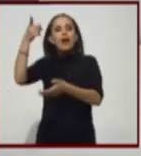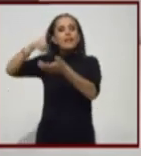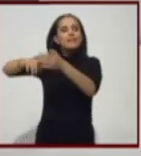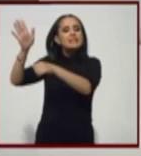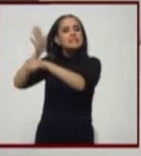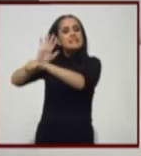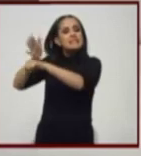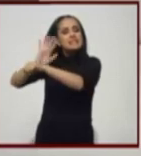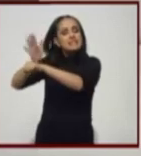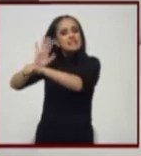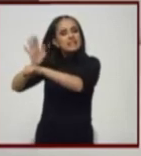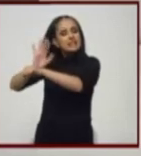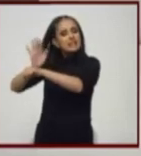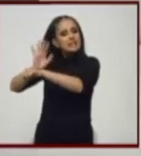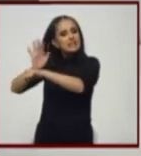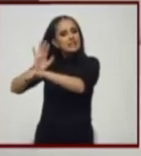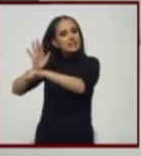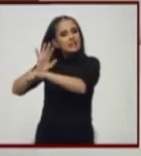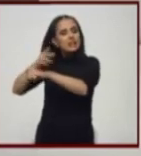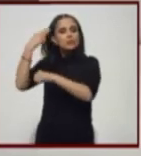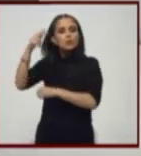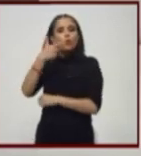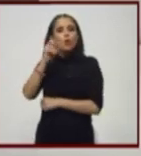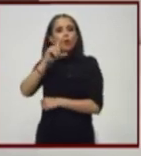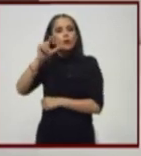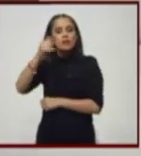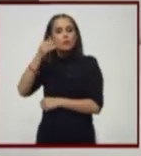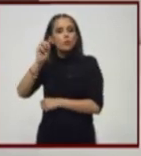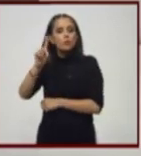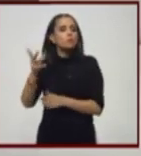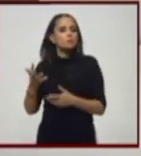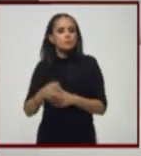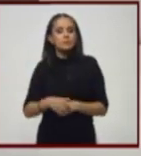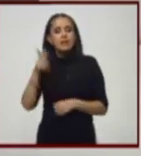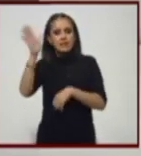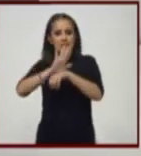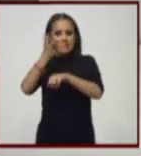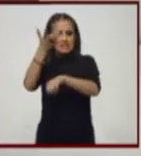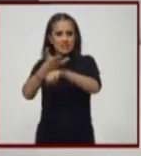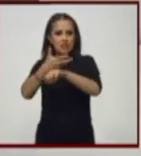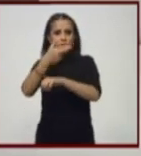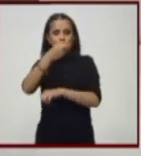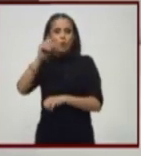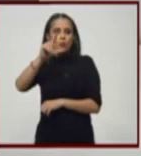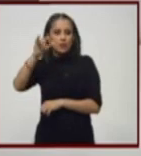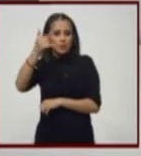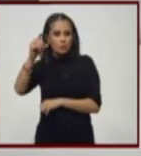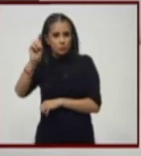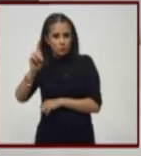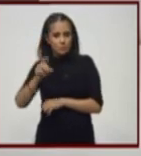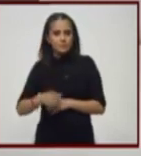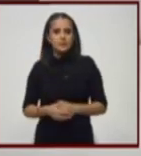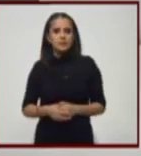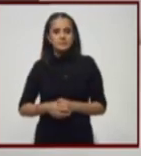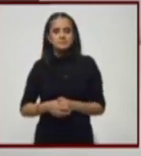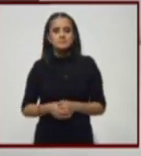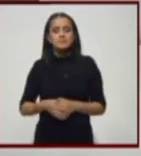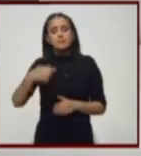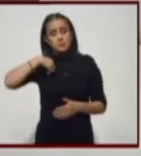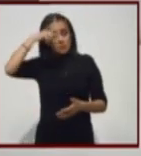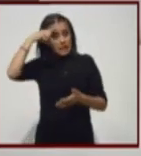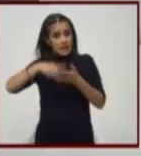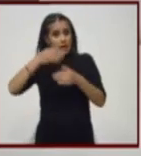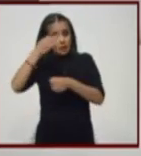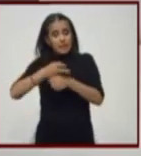es un cine de hollywood o no jodemos la raza y varios más en estos